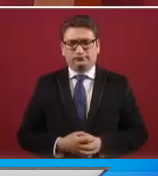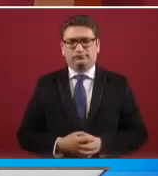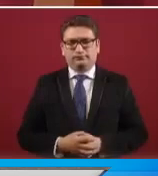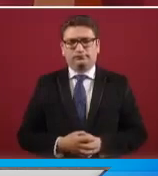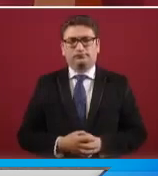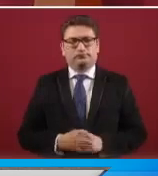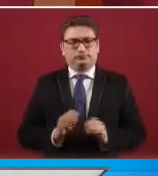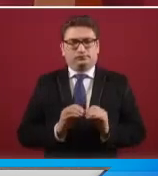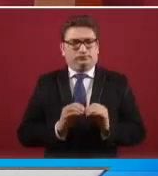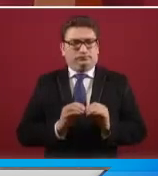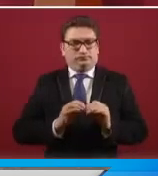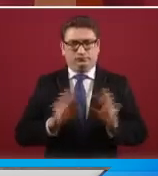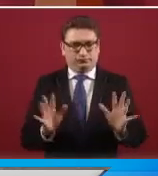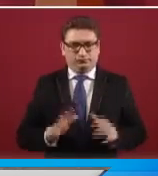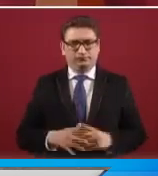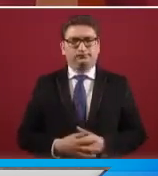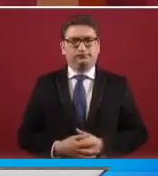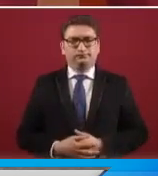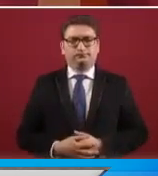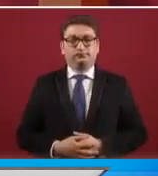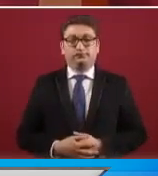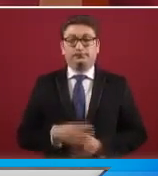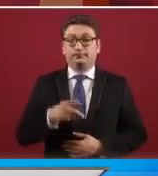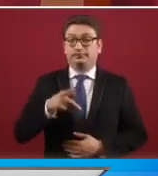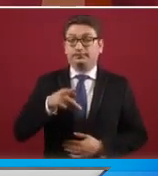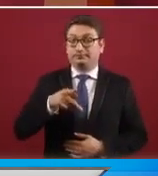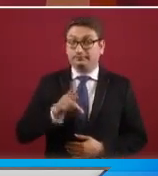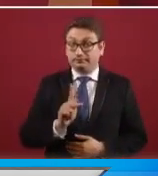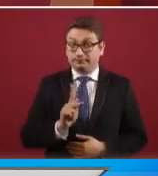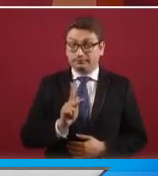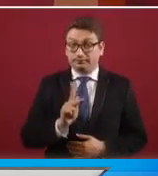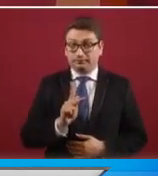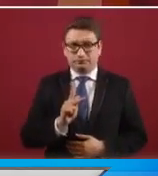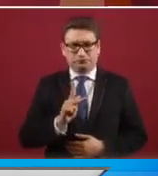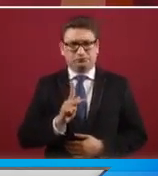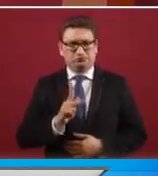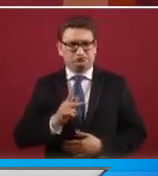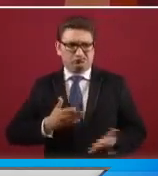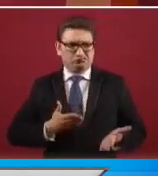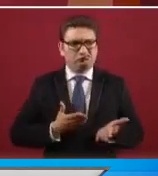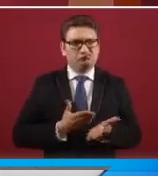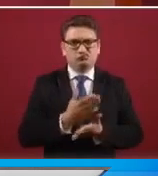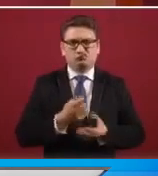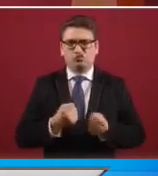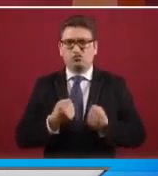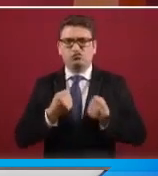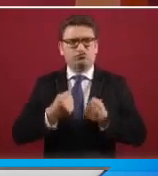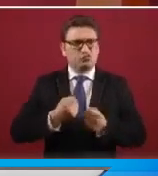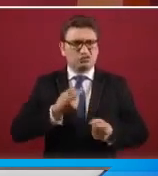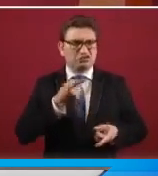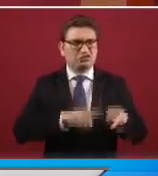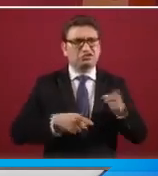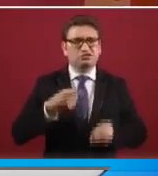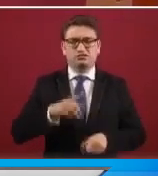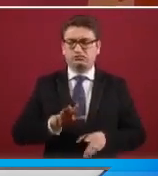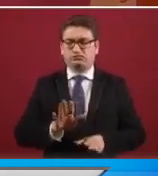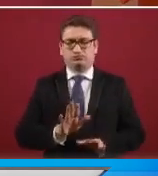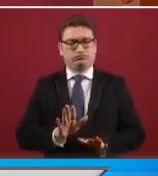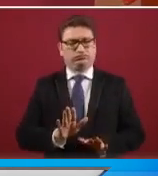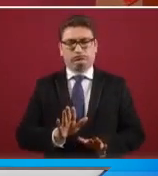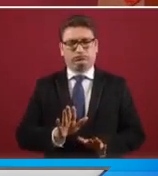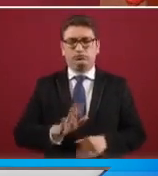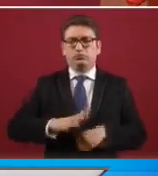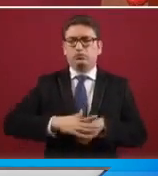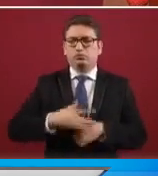Marcha Ayotzinapa. El presidente llama a conservadores a quienes el día de ayer realizaron pintas en Palacio Nacional, infiltrándose a la marcha por